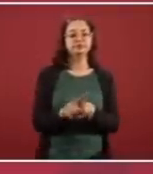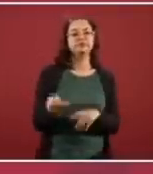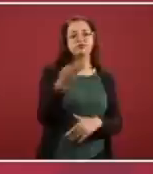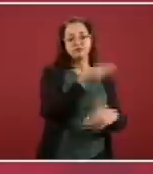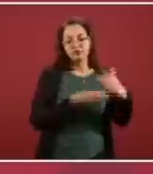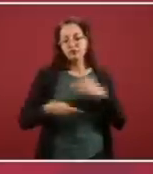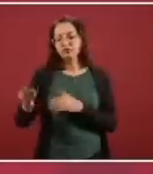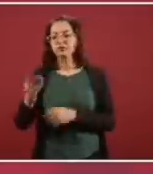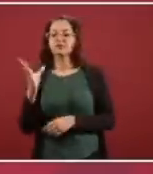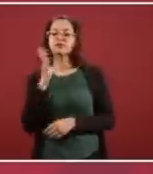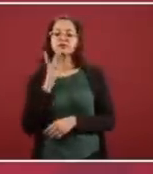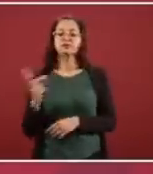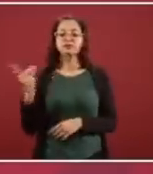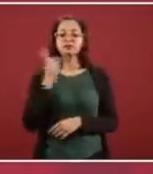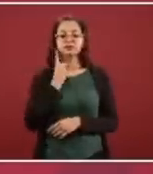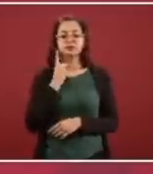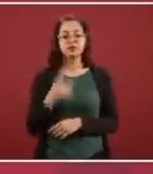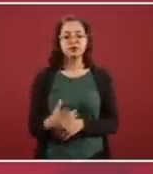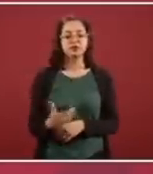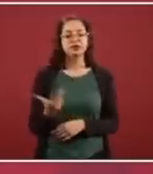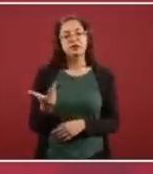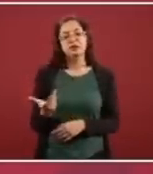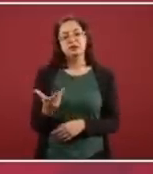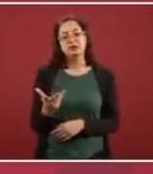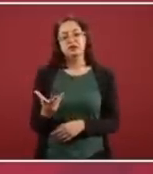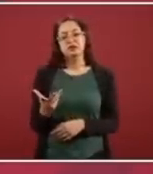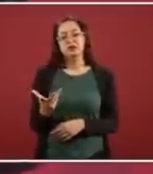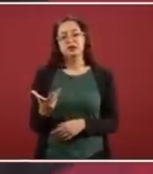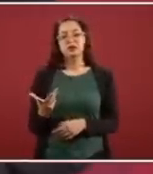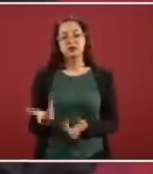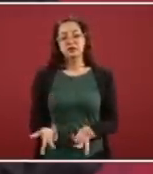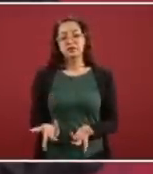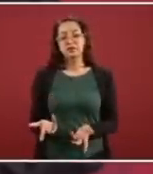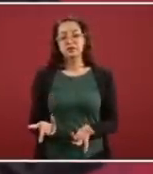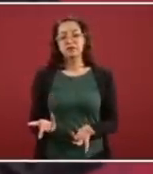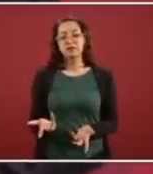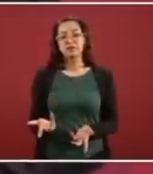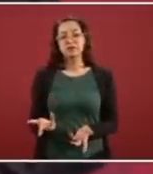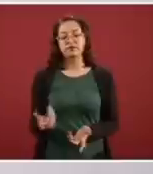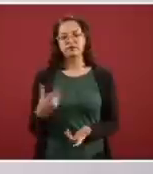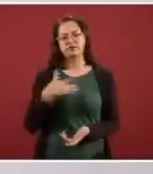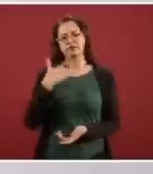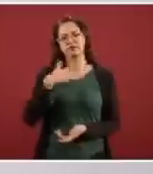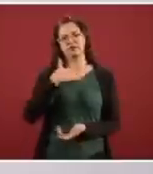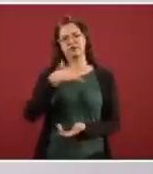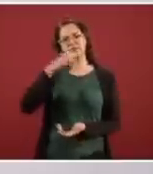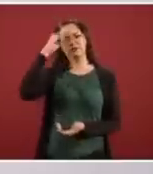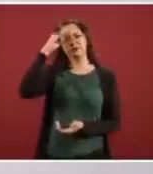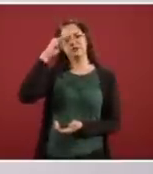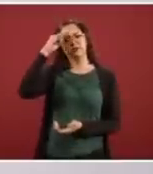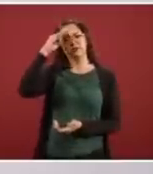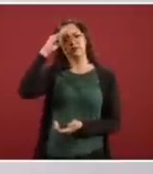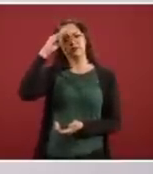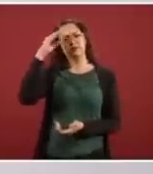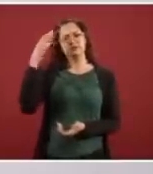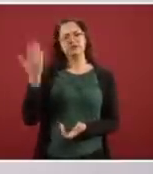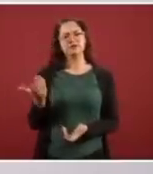de Diputados y la Cámara de Diputados tiene la visión de que